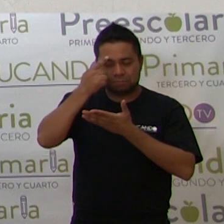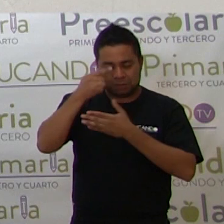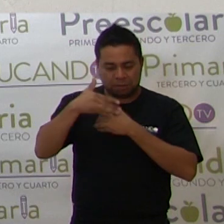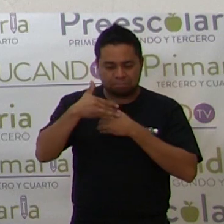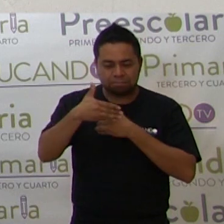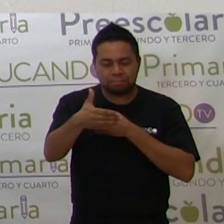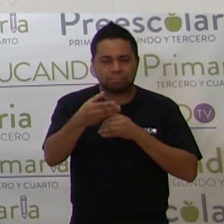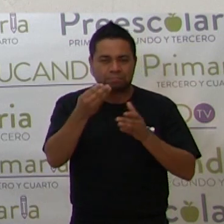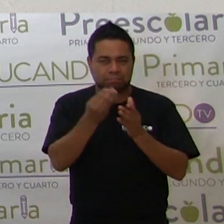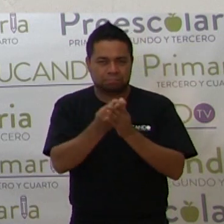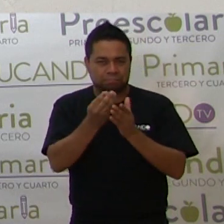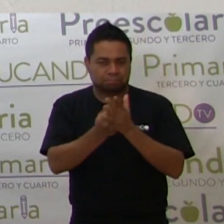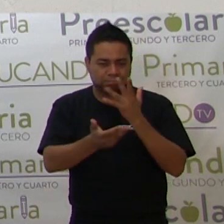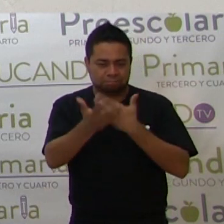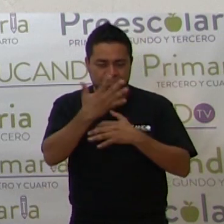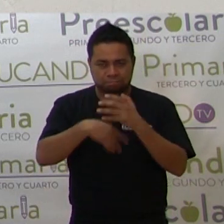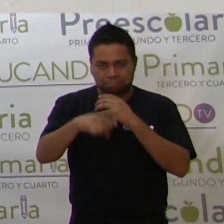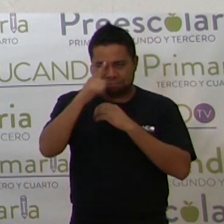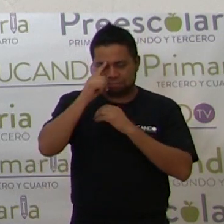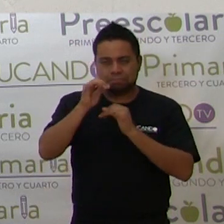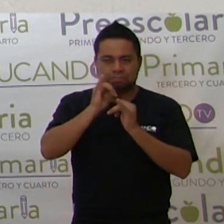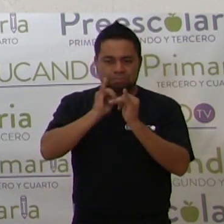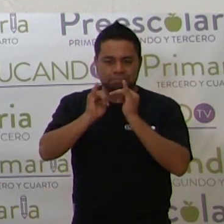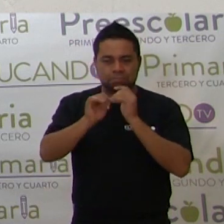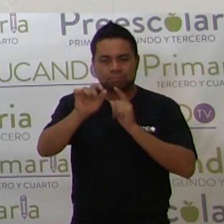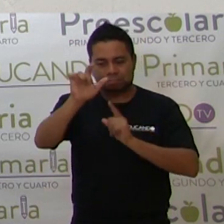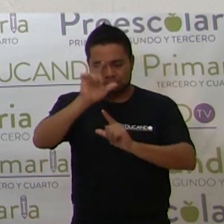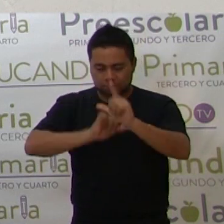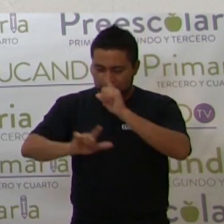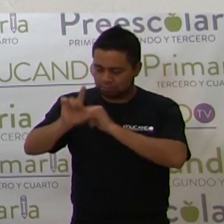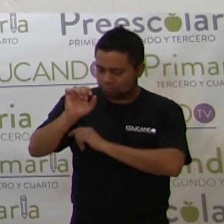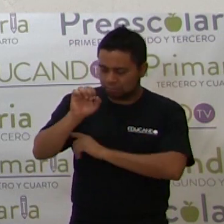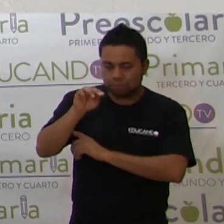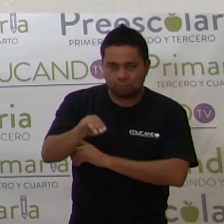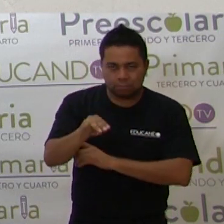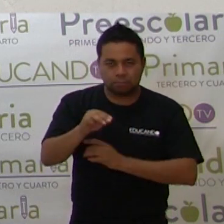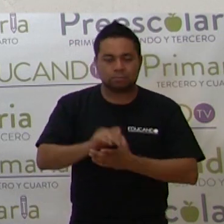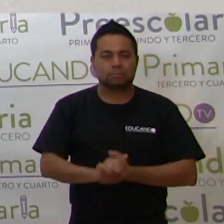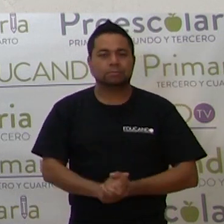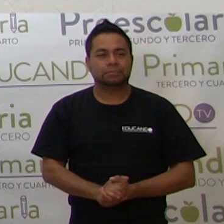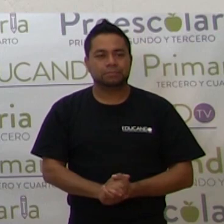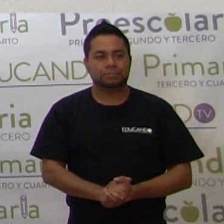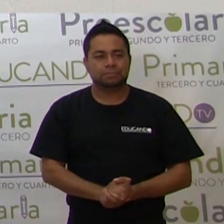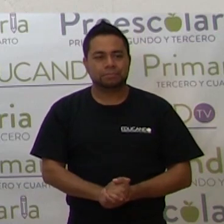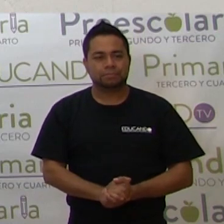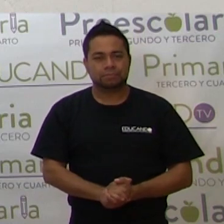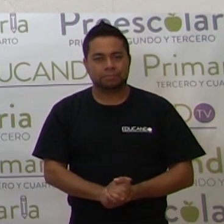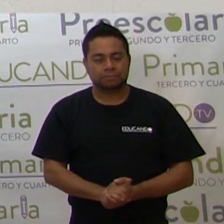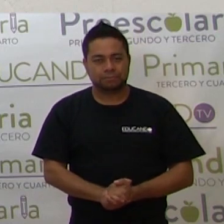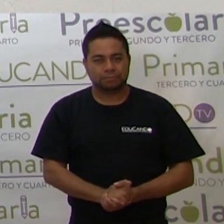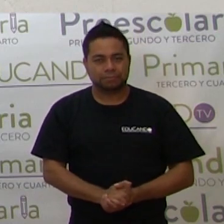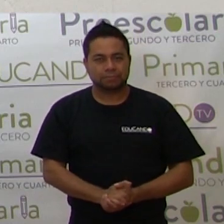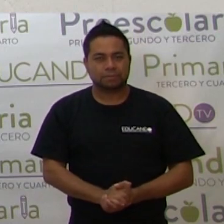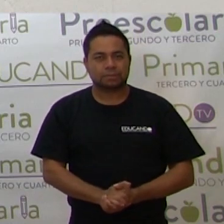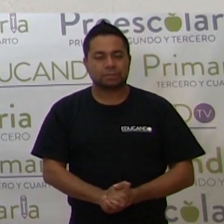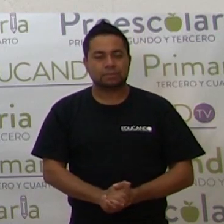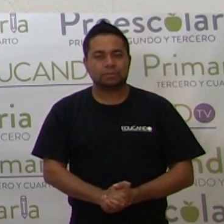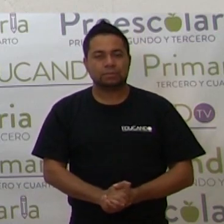de toda esta sesión en la interpretación en lengua de señas mexicana. Bienvenido,